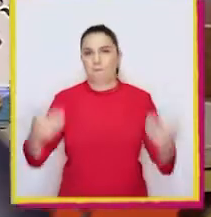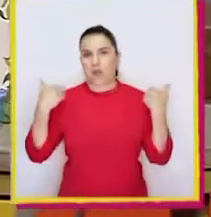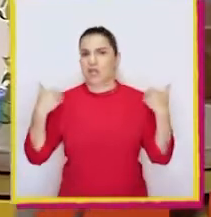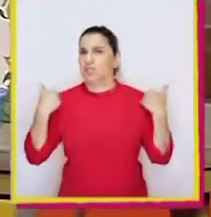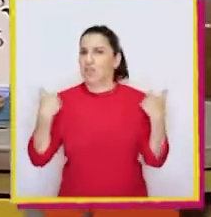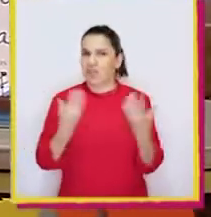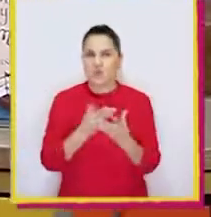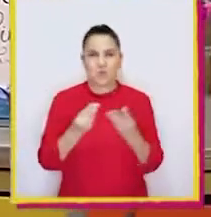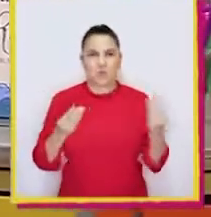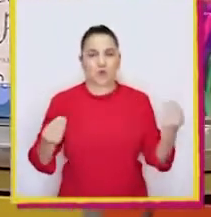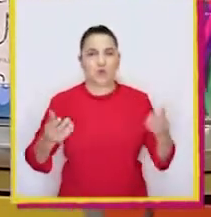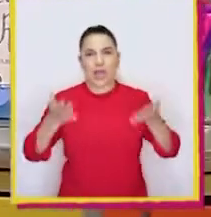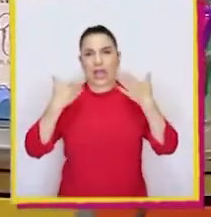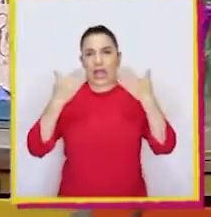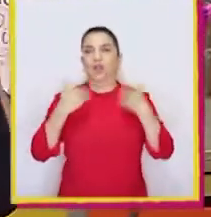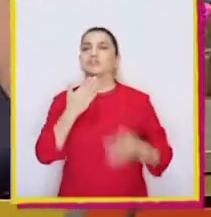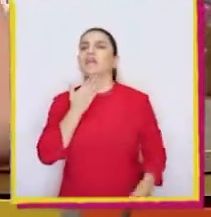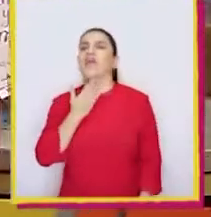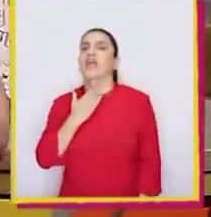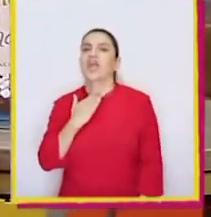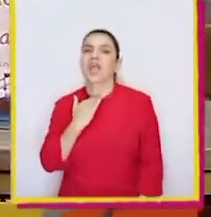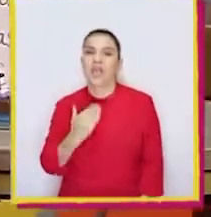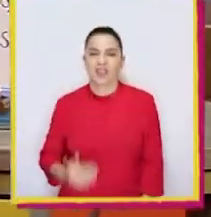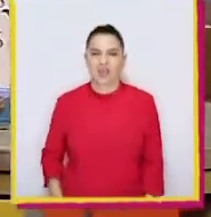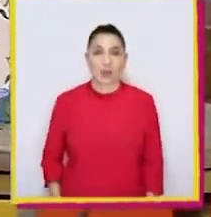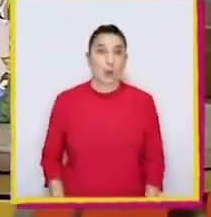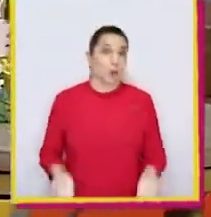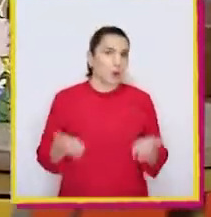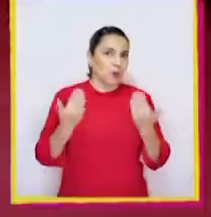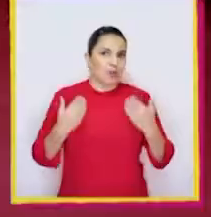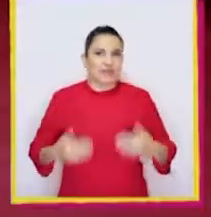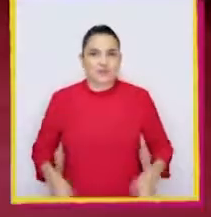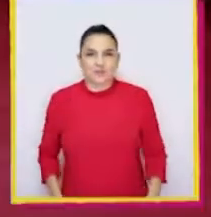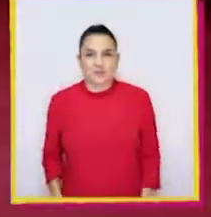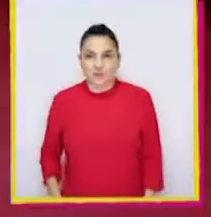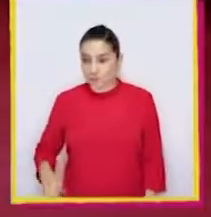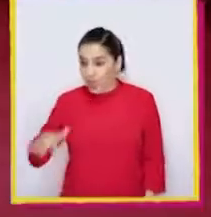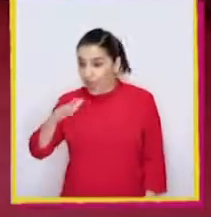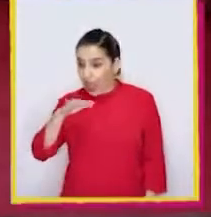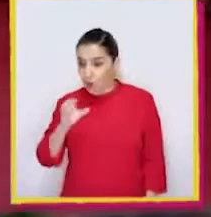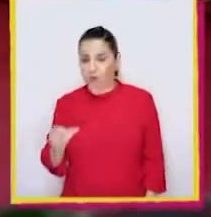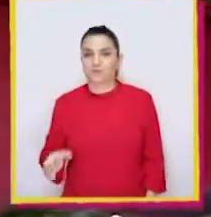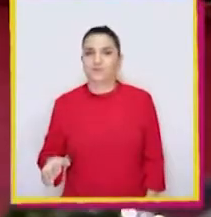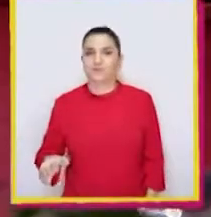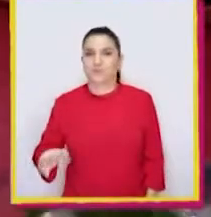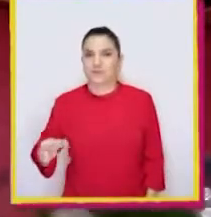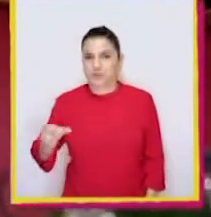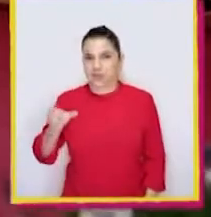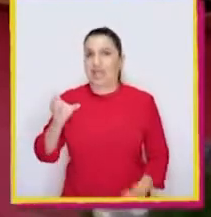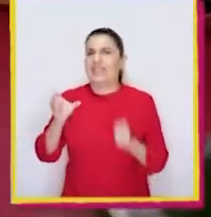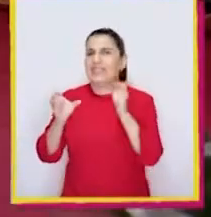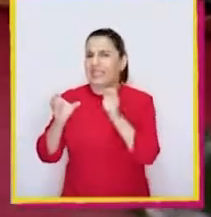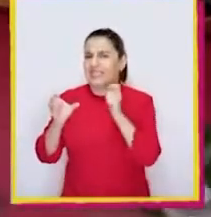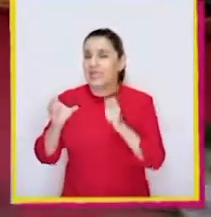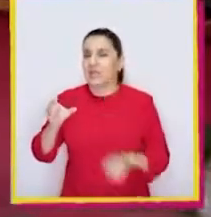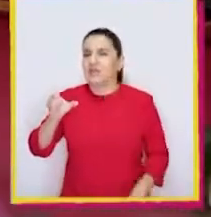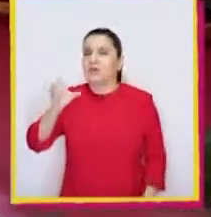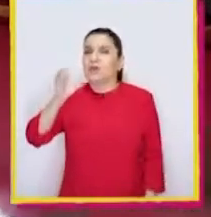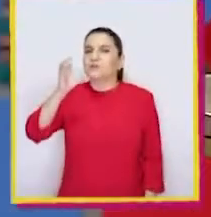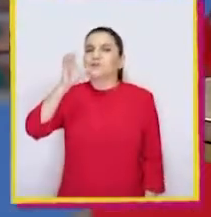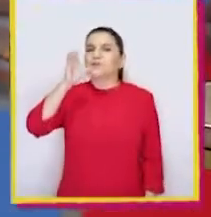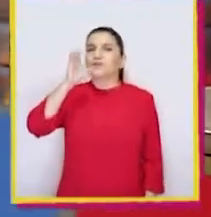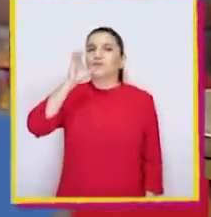De tanto practicar, me dio calor y sed. Uy, aquí tengo un vaso de agua y voy a tratar de